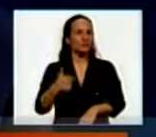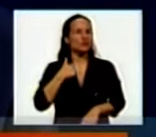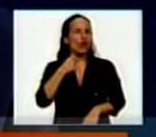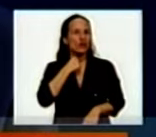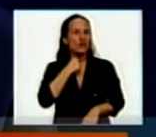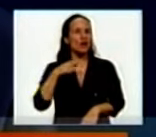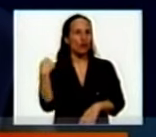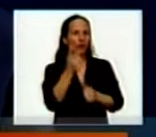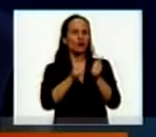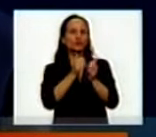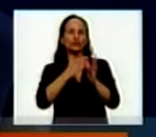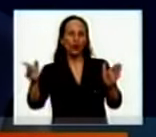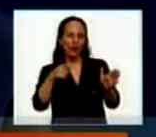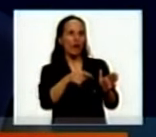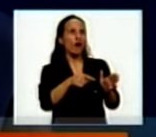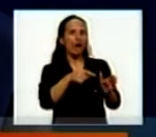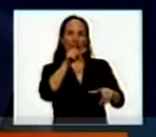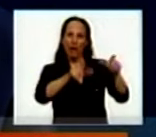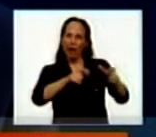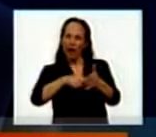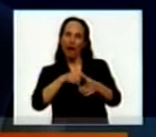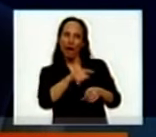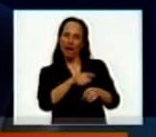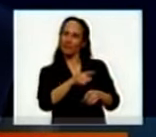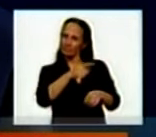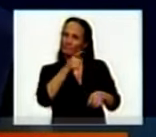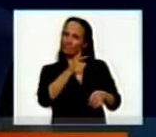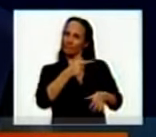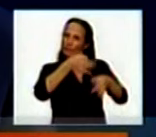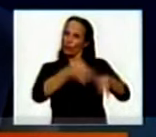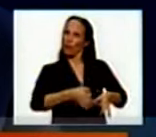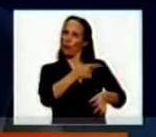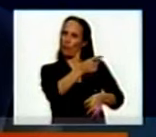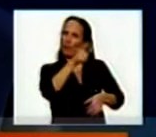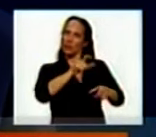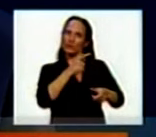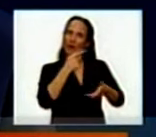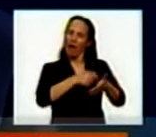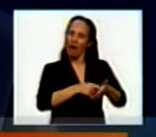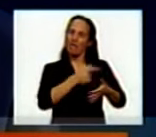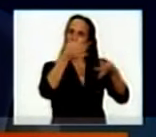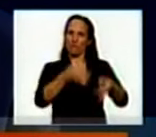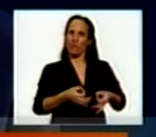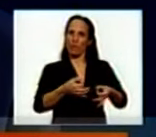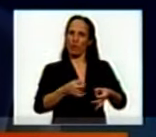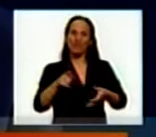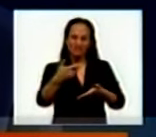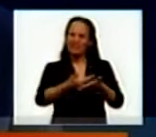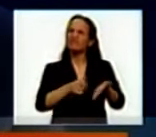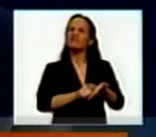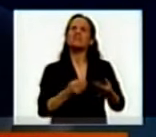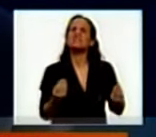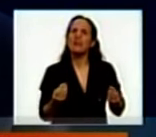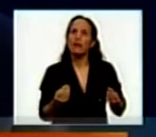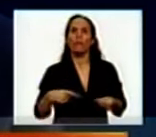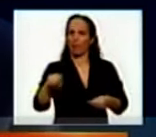nos reconozca como gente de palabra. Y ahí dijimos que vamos a trabajar en equipo. Ahí